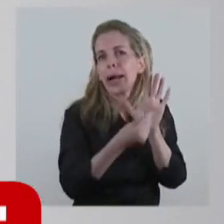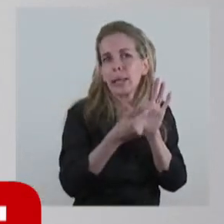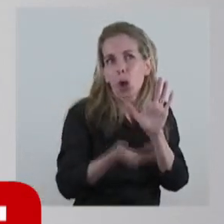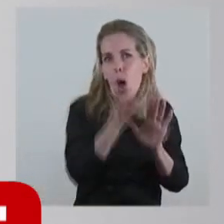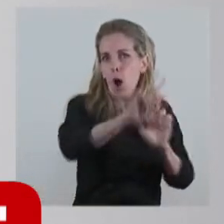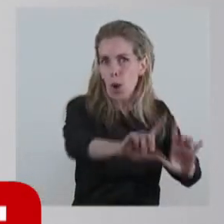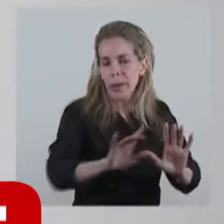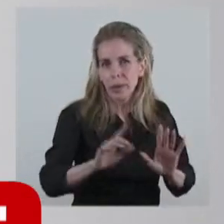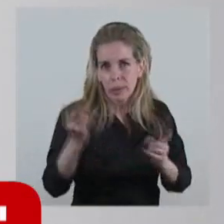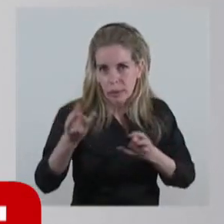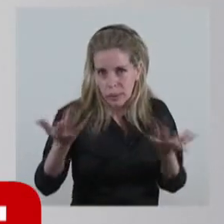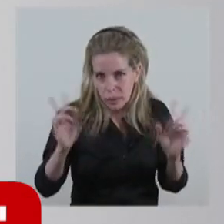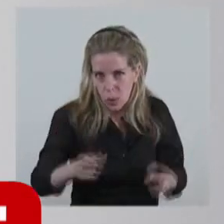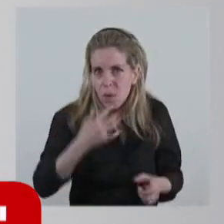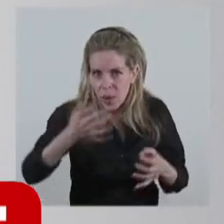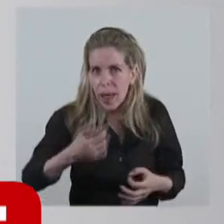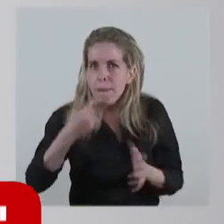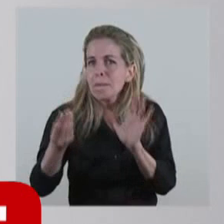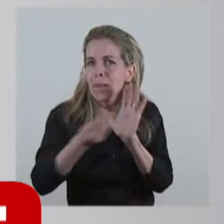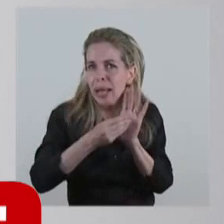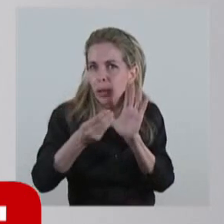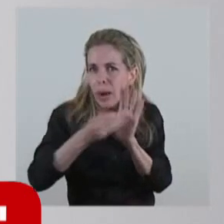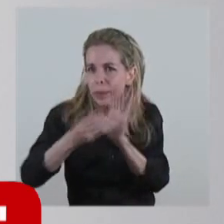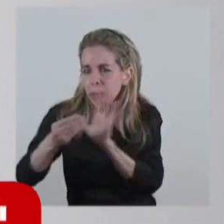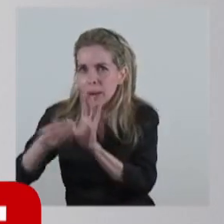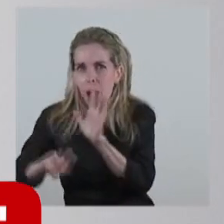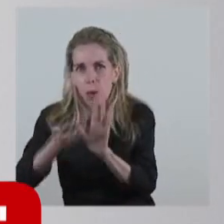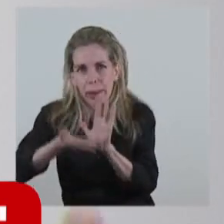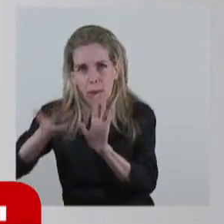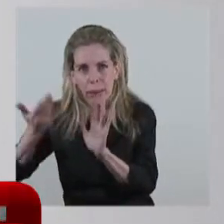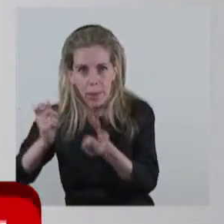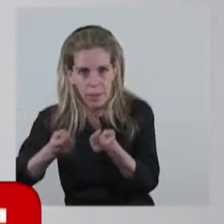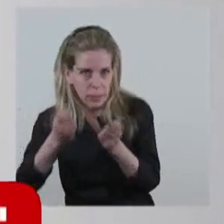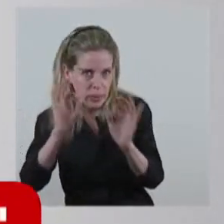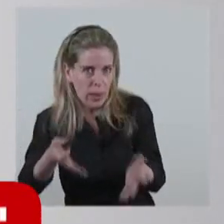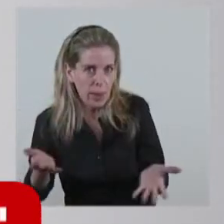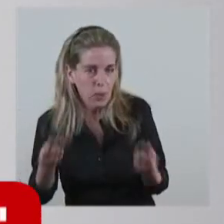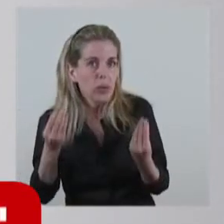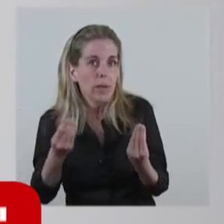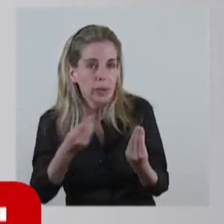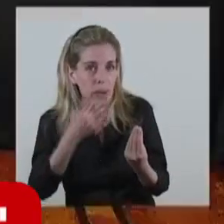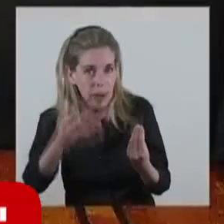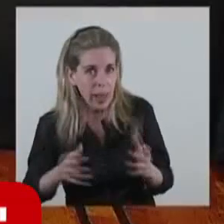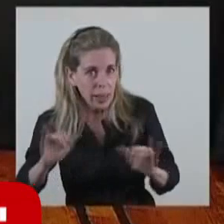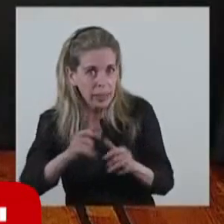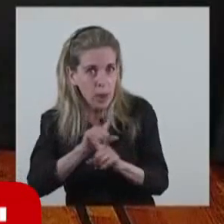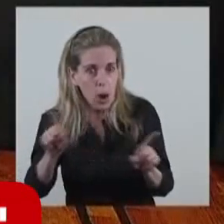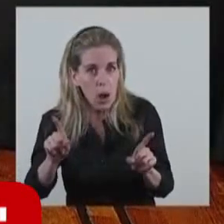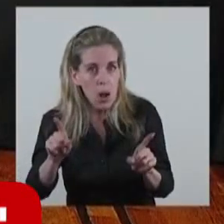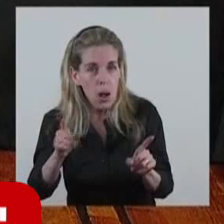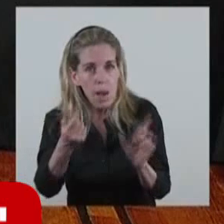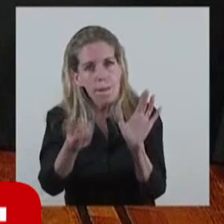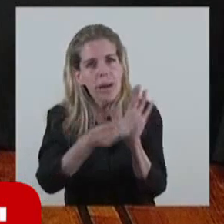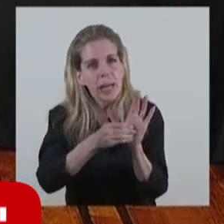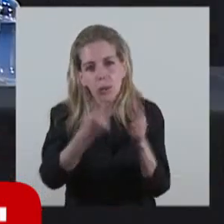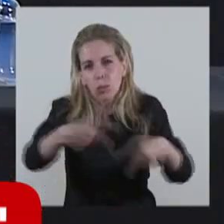en las góndolas, los ciudadanos comunes estamos viendo que hay remarcaciones. Eso solo. Quería saber si va a haber aumento de precios.